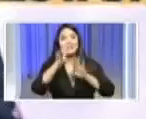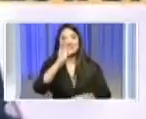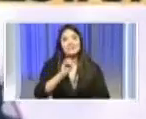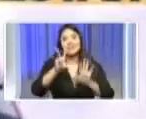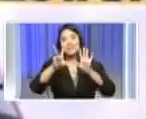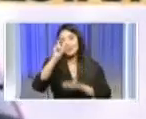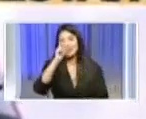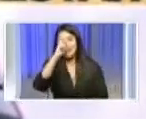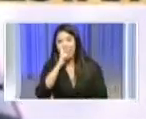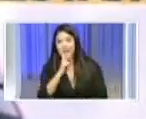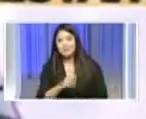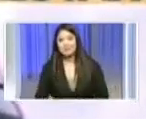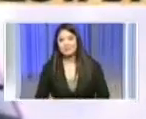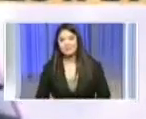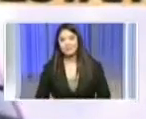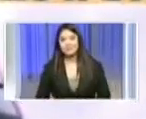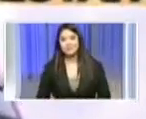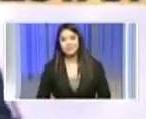80 años.